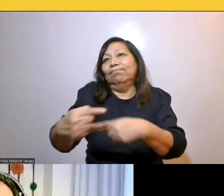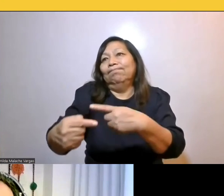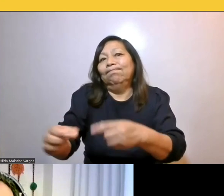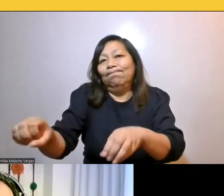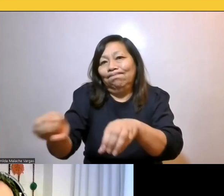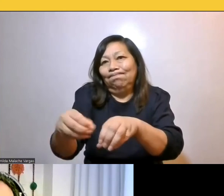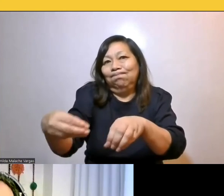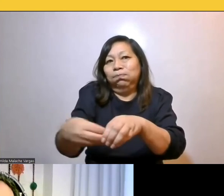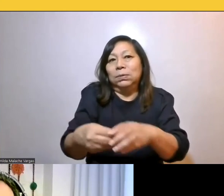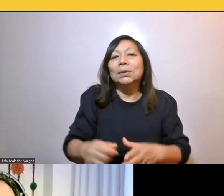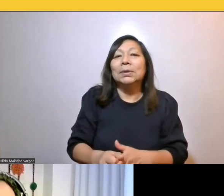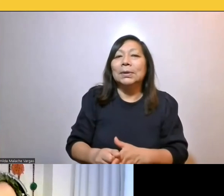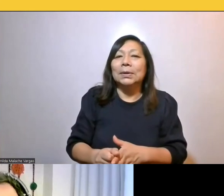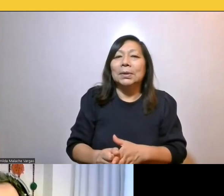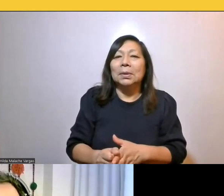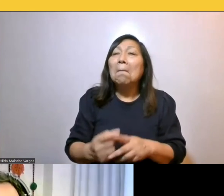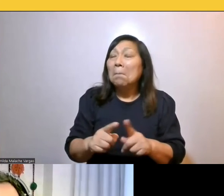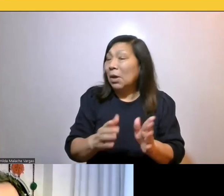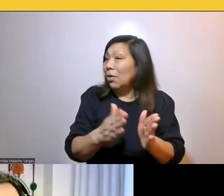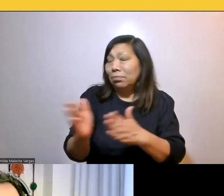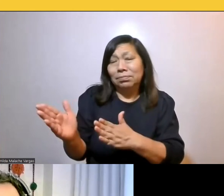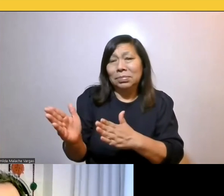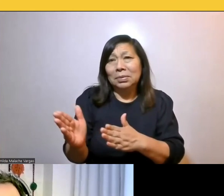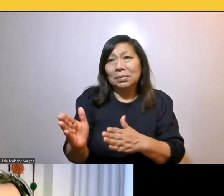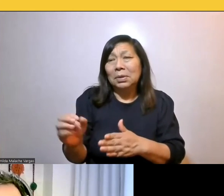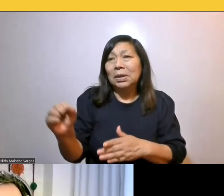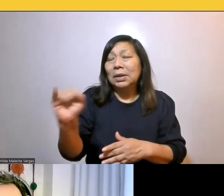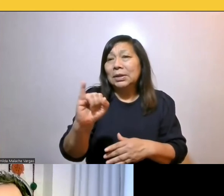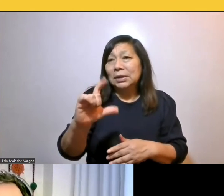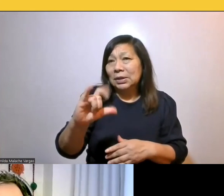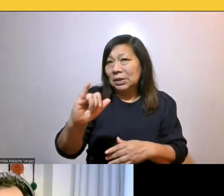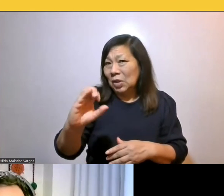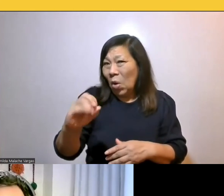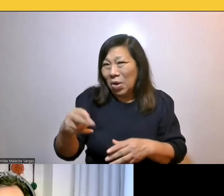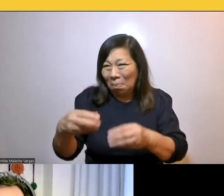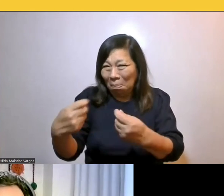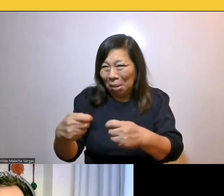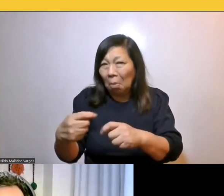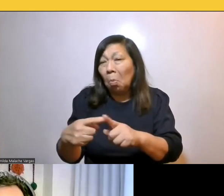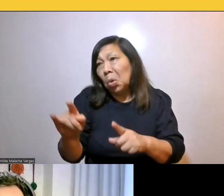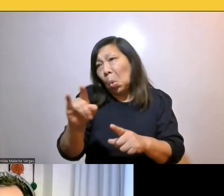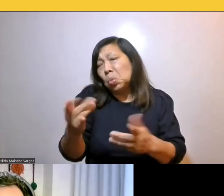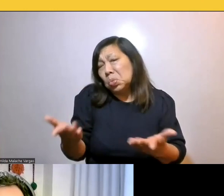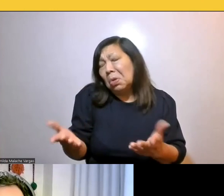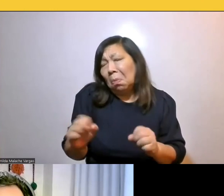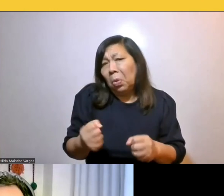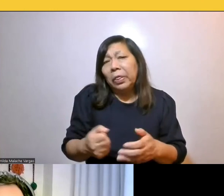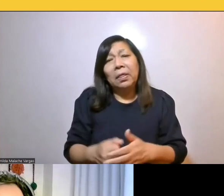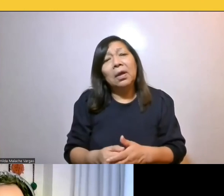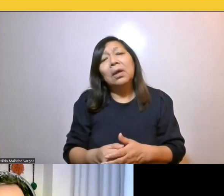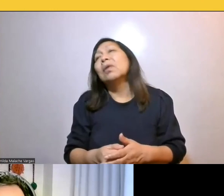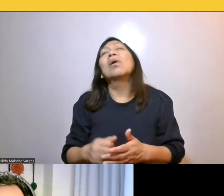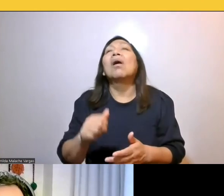evitar la transmisión de infecciones. Pero fuera de eso, la silicona de por sí no debería irritar, pero puedes usar justamente lubricantes en